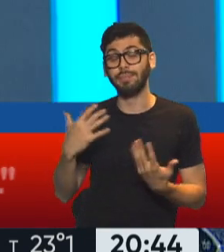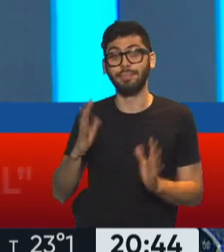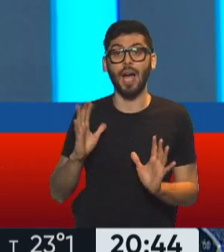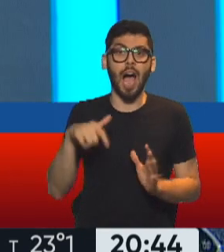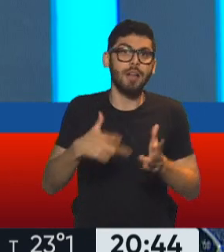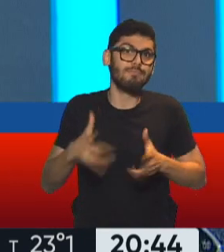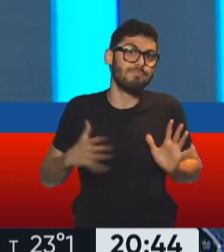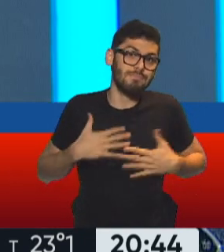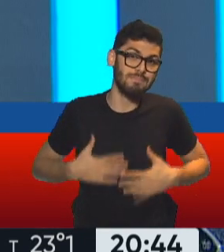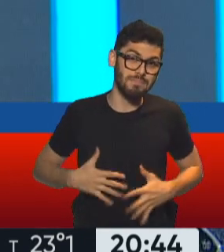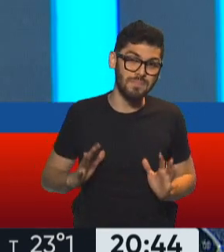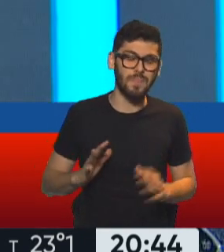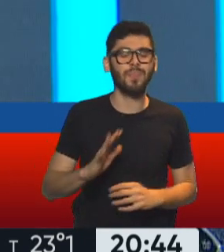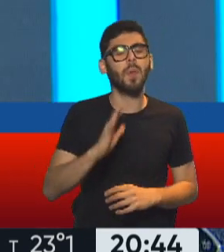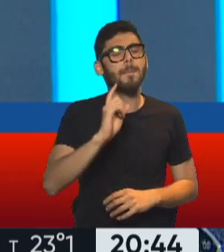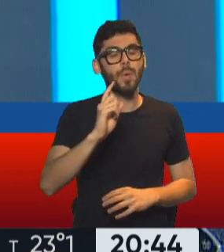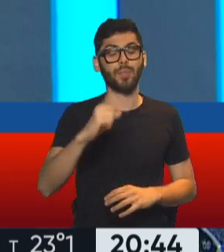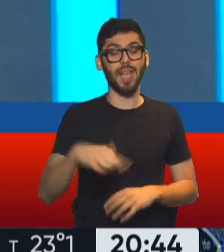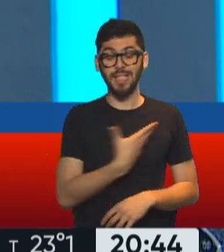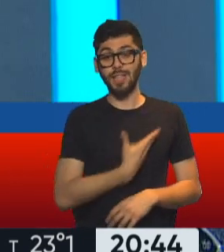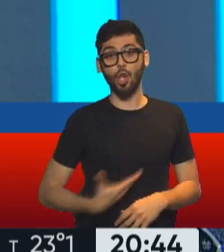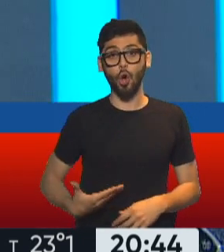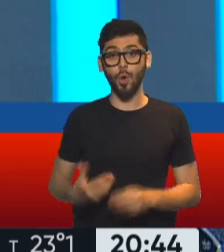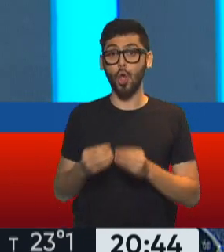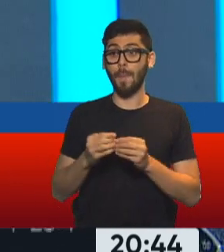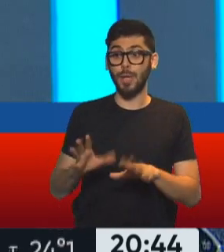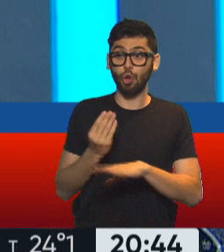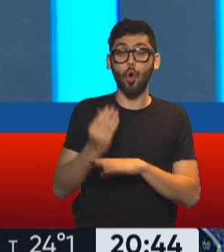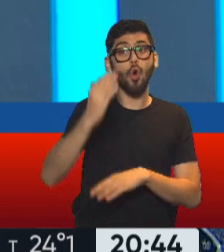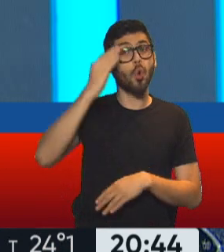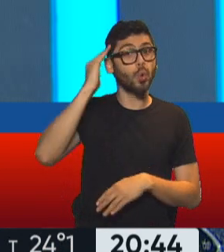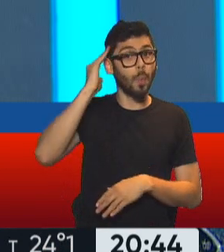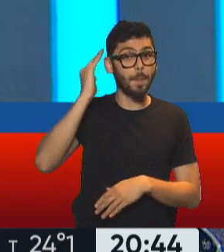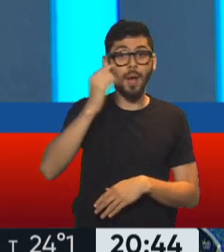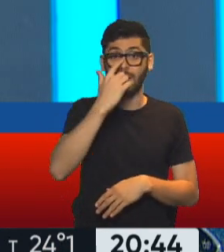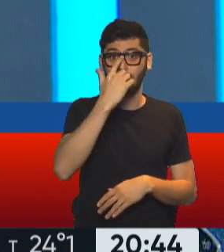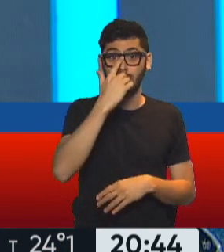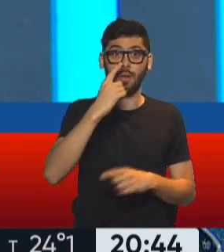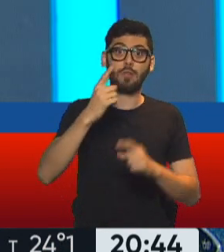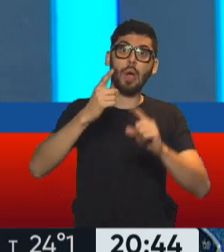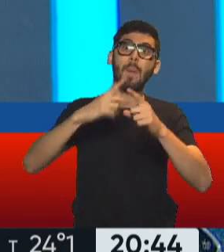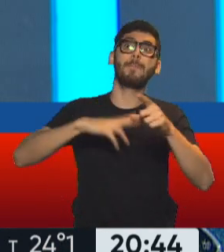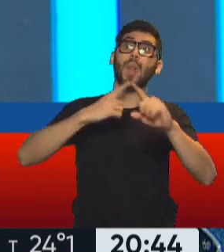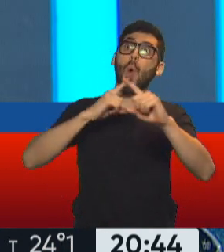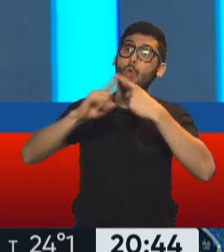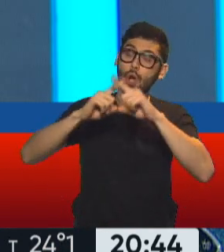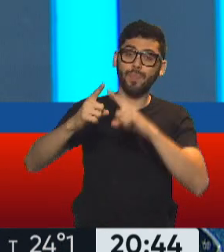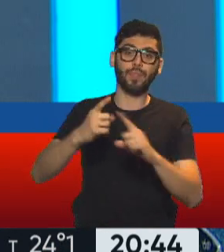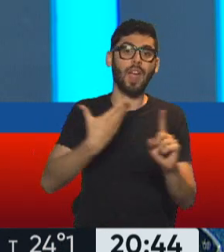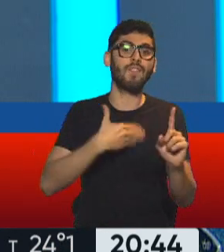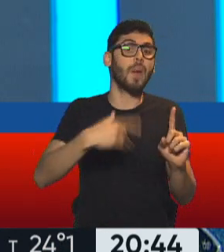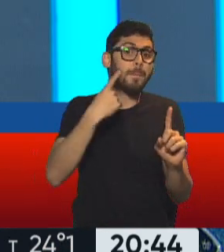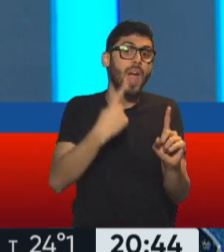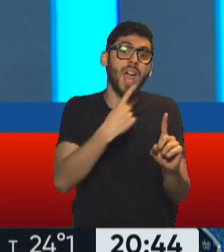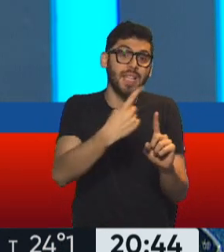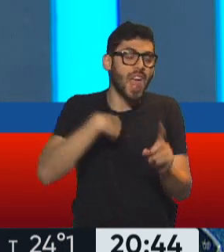creo que hubo al principio, por lo menos de este gobierno, cuando asumió Guzmán, una autocrítica, cuando hubo una renegociación con los acreedores privados, cuando el fondo dijo esta deuda es